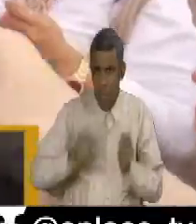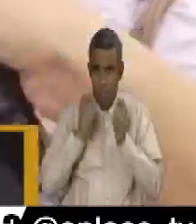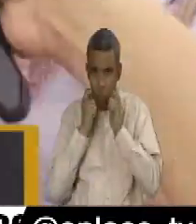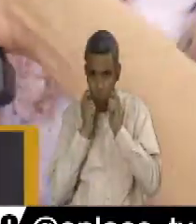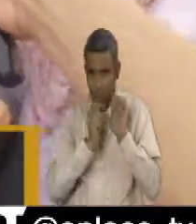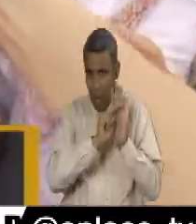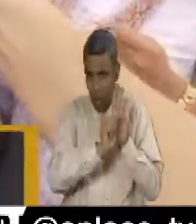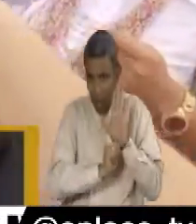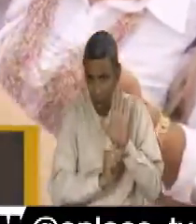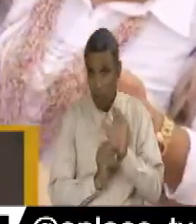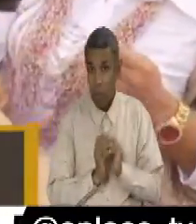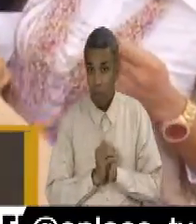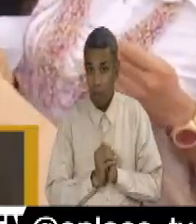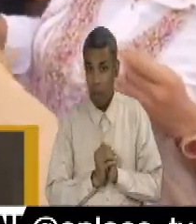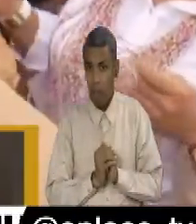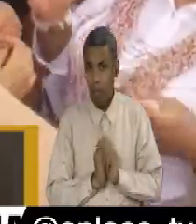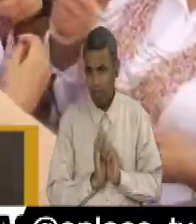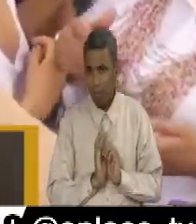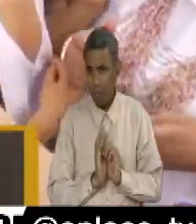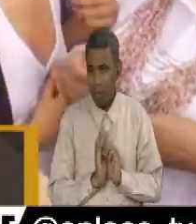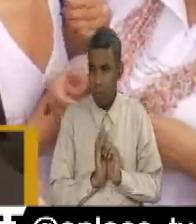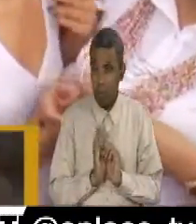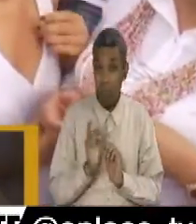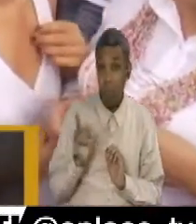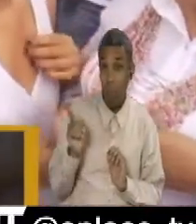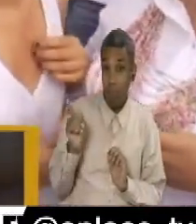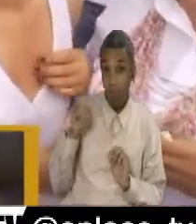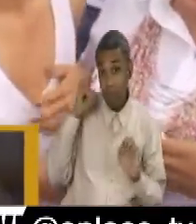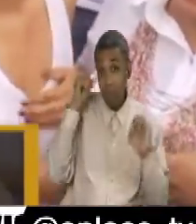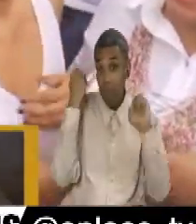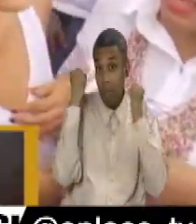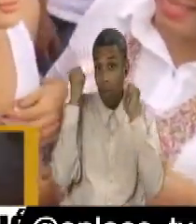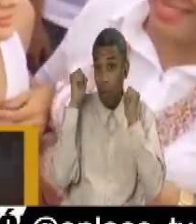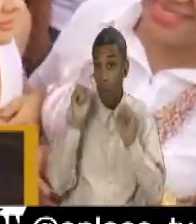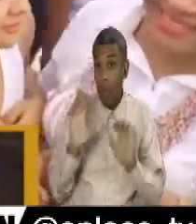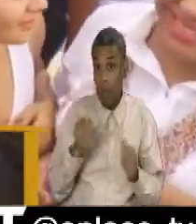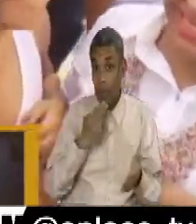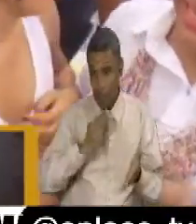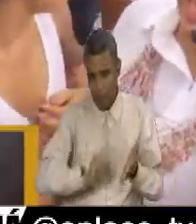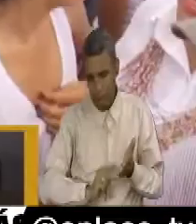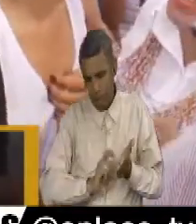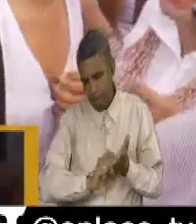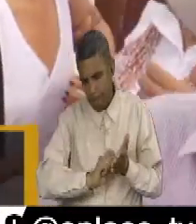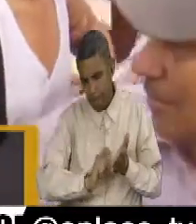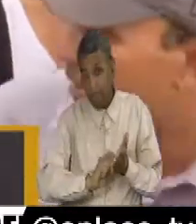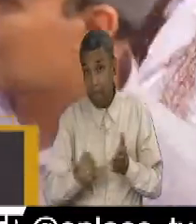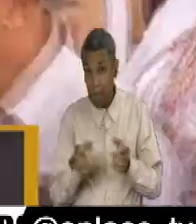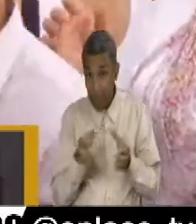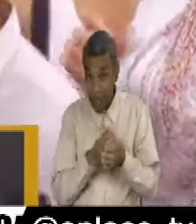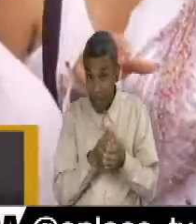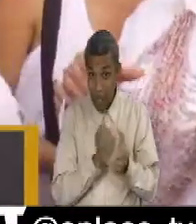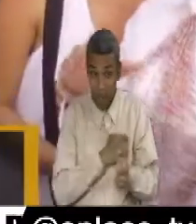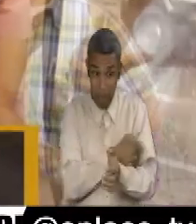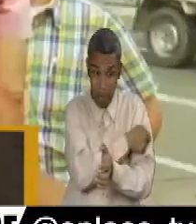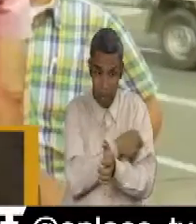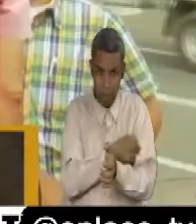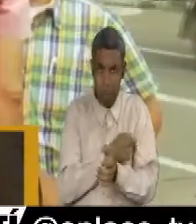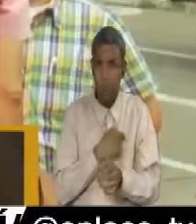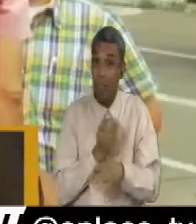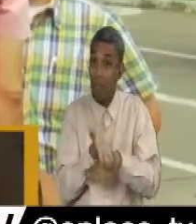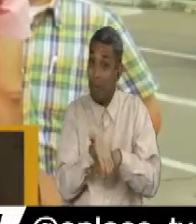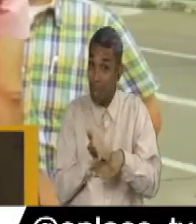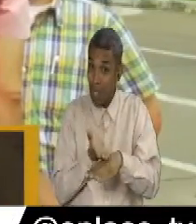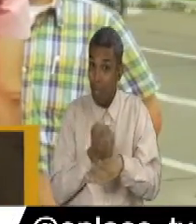me preocupa, ya estoy haciendo una comunicación mañana para la comisión que él sale y que es